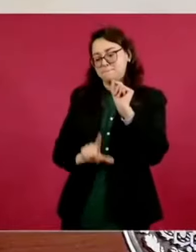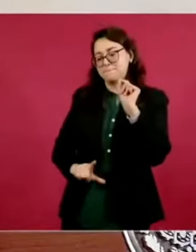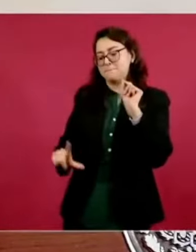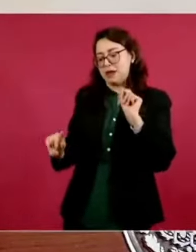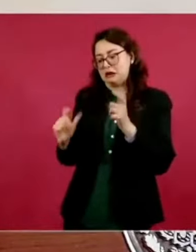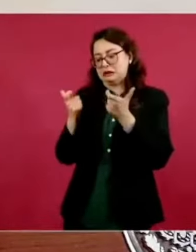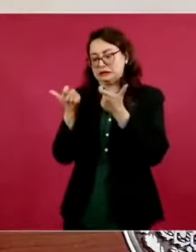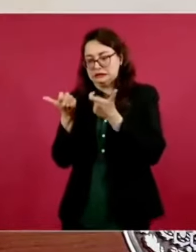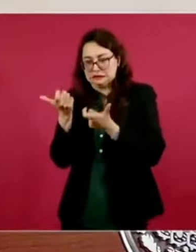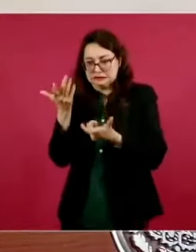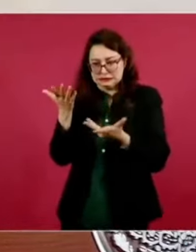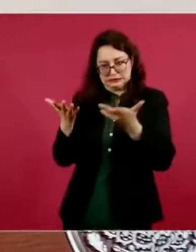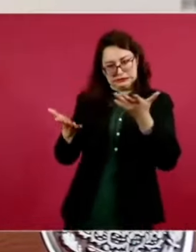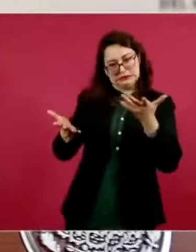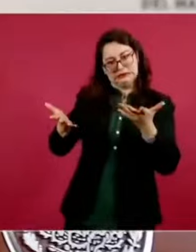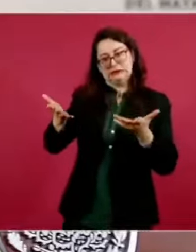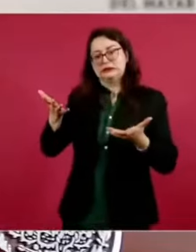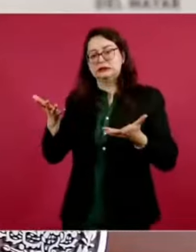porque también